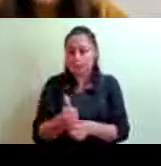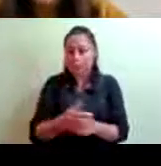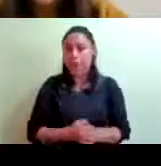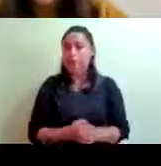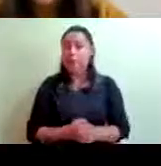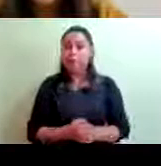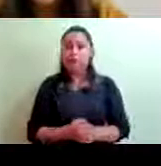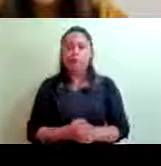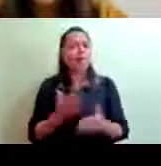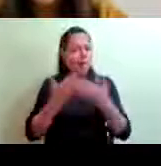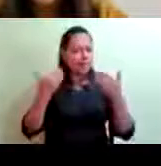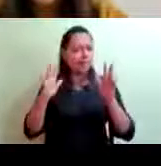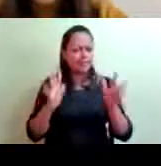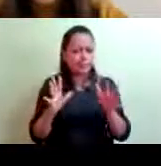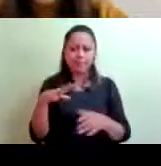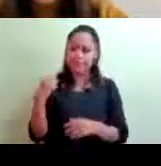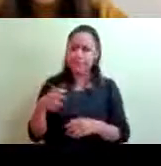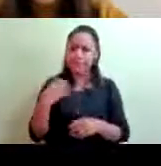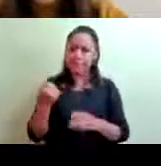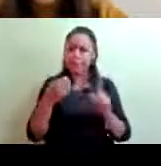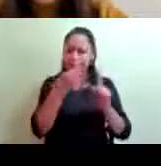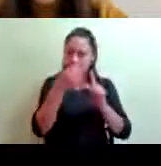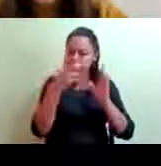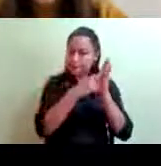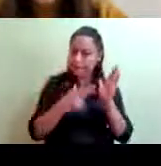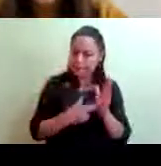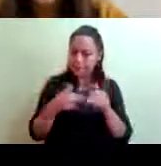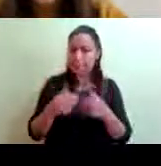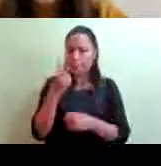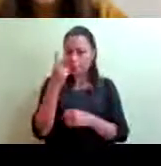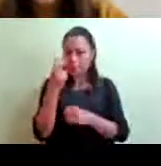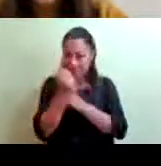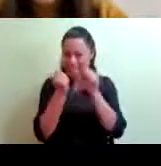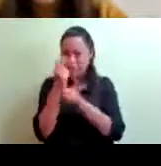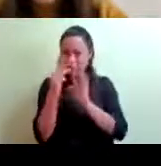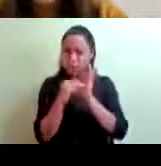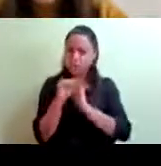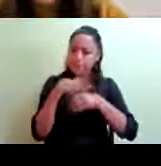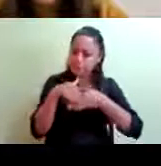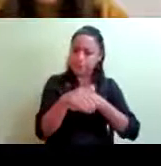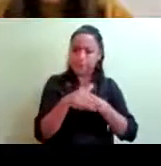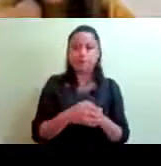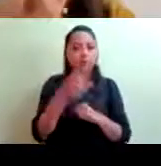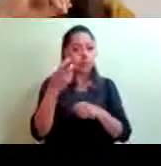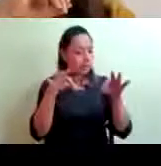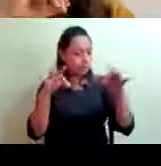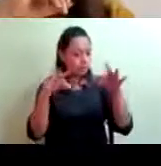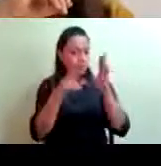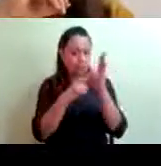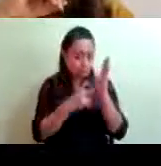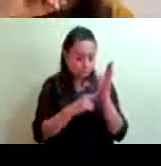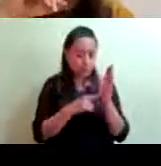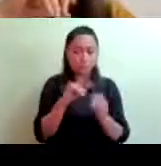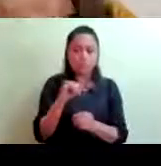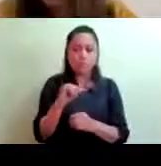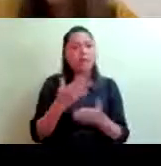Se hizo ya un intento de un ordenamiento ecológico a partir del año 2000, ¿no? Que es un instrumento de carácter normativo de para entonces,